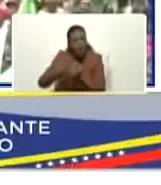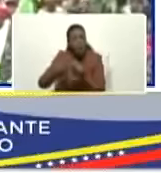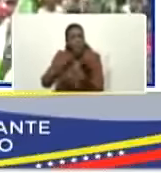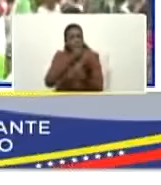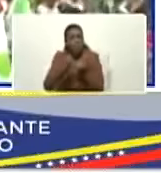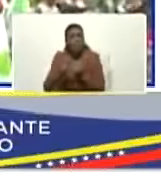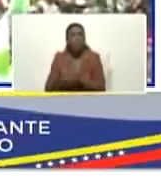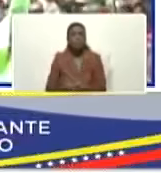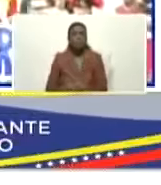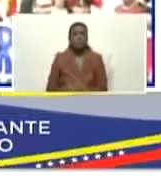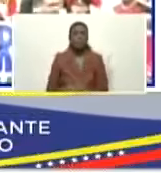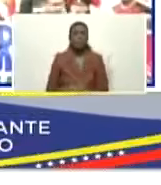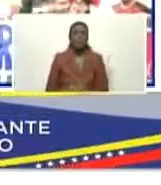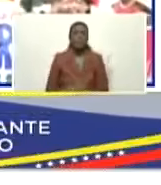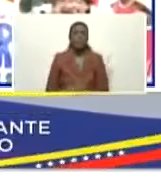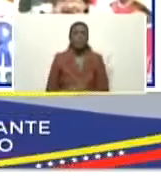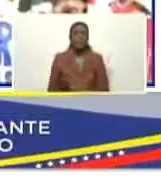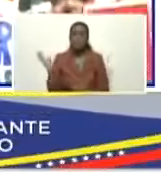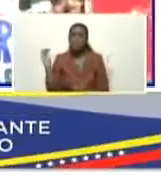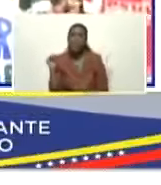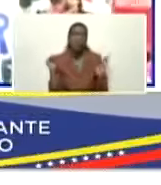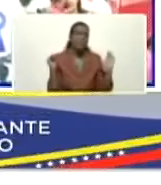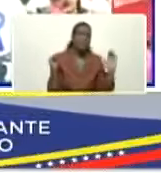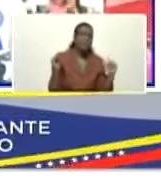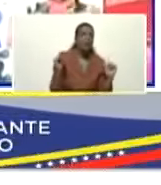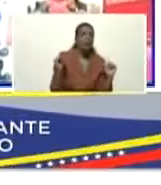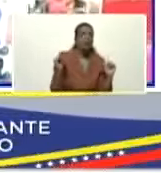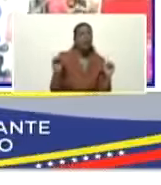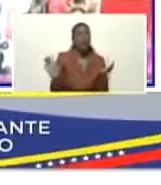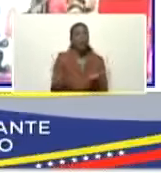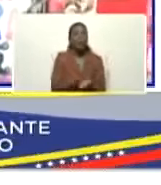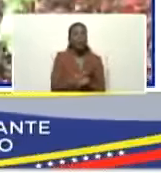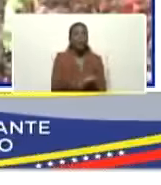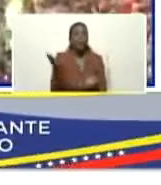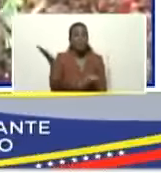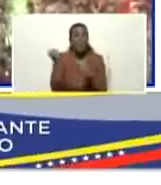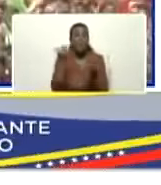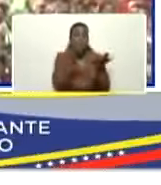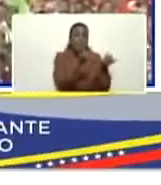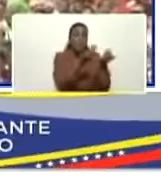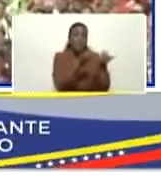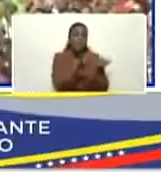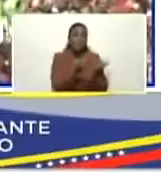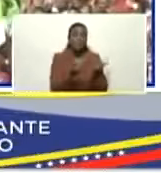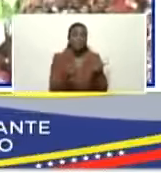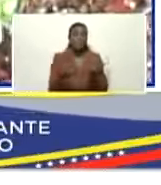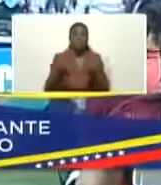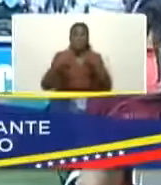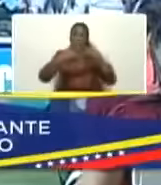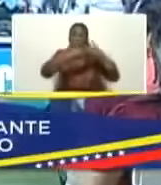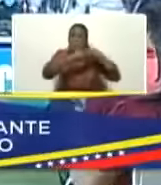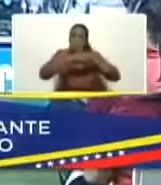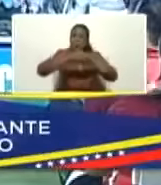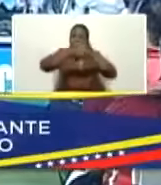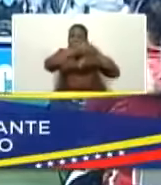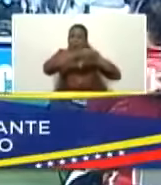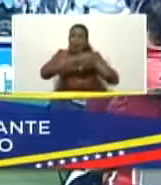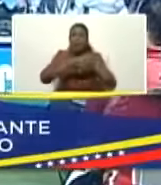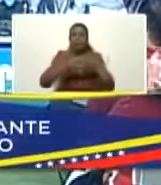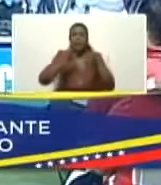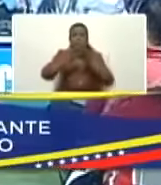Dame la mano. Dame la mano. Y cantemos con José Luis Rodríguez. Agárrense de las manos